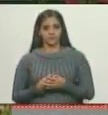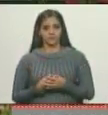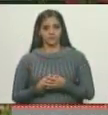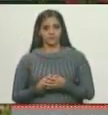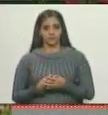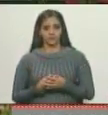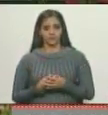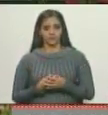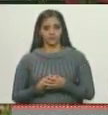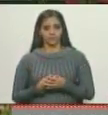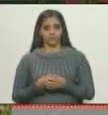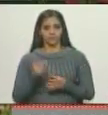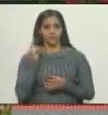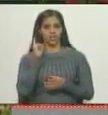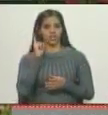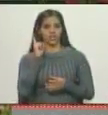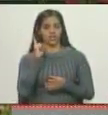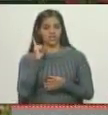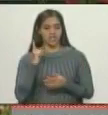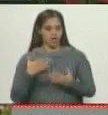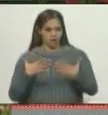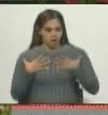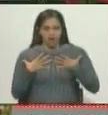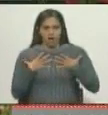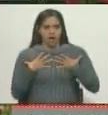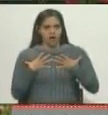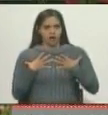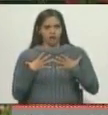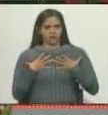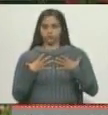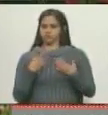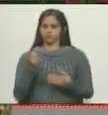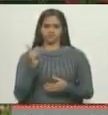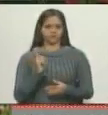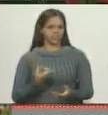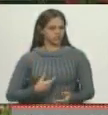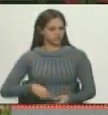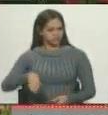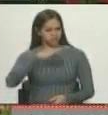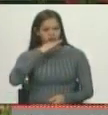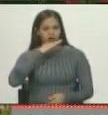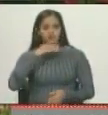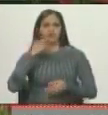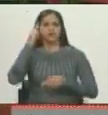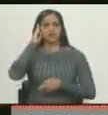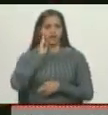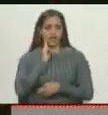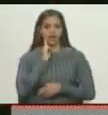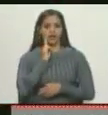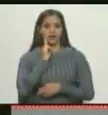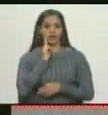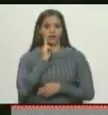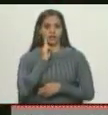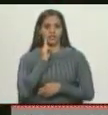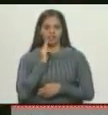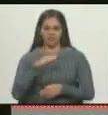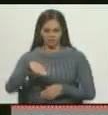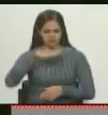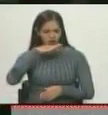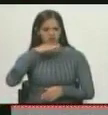con indignación y con furia bolivariana. Esa es la furia